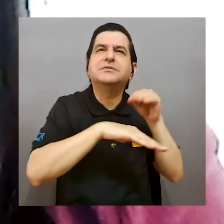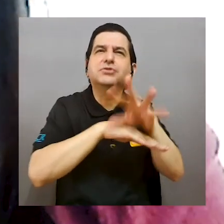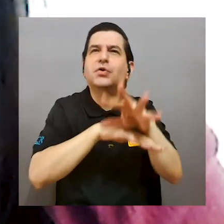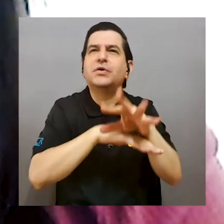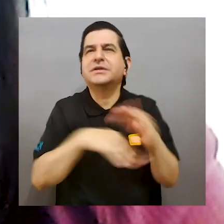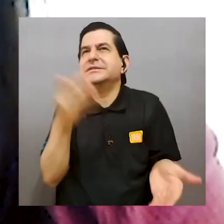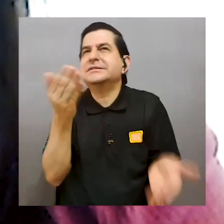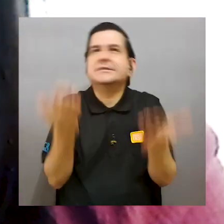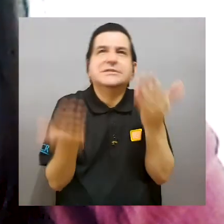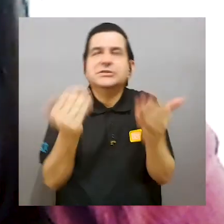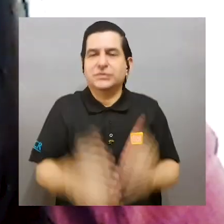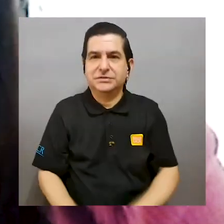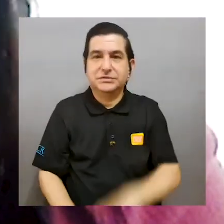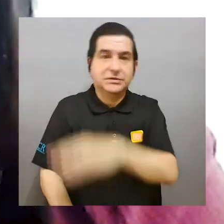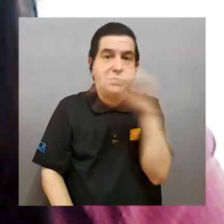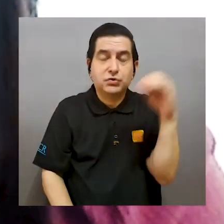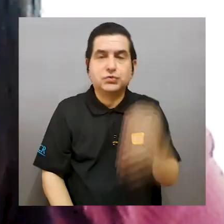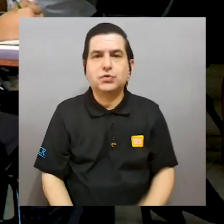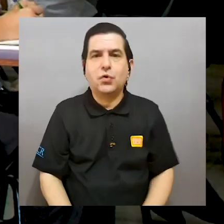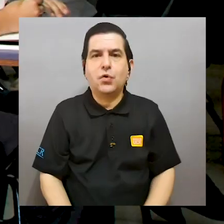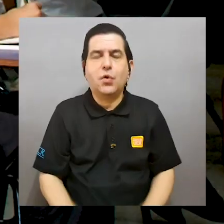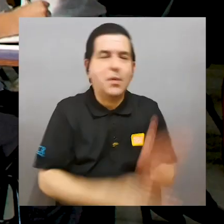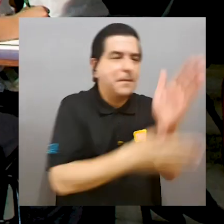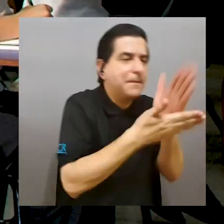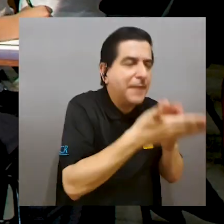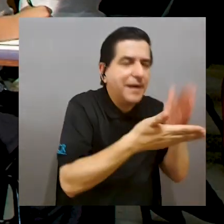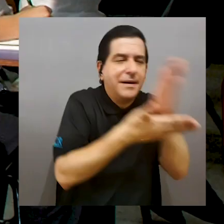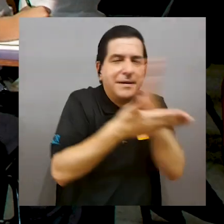orientación o que venga así, tal vez